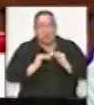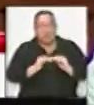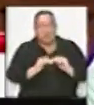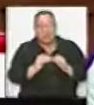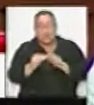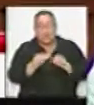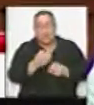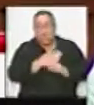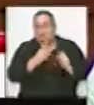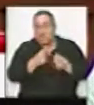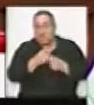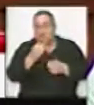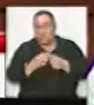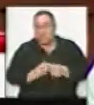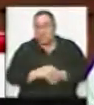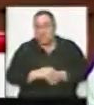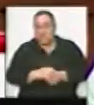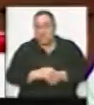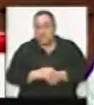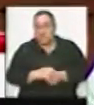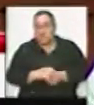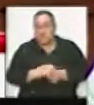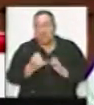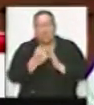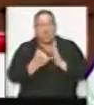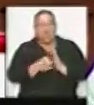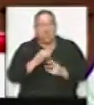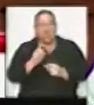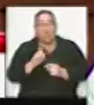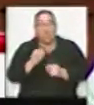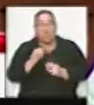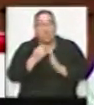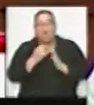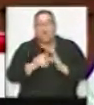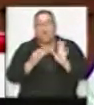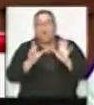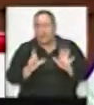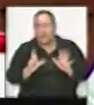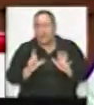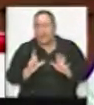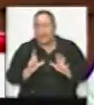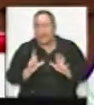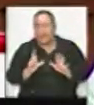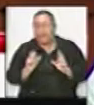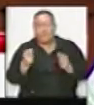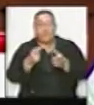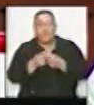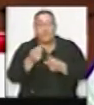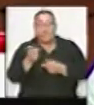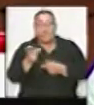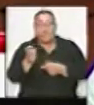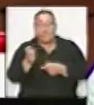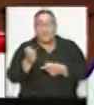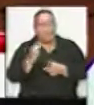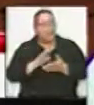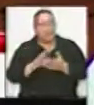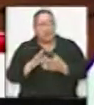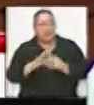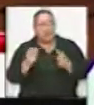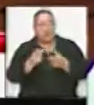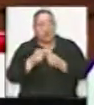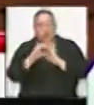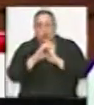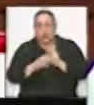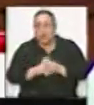que se ha señalado en la Comisión de Justicia en el inciso 1 y en el inciso 7. En el caso de la Comisión de, perdón, en la Comisión